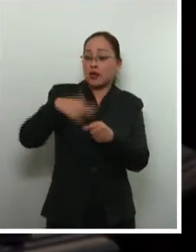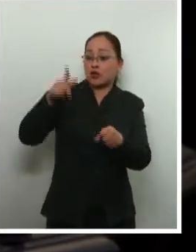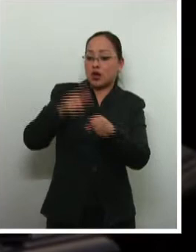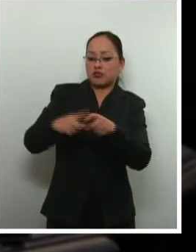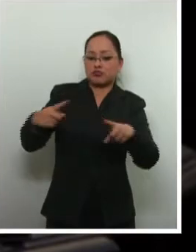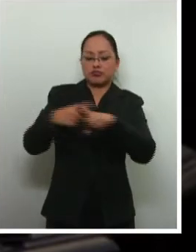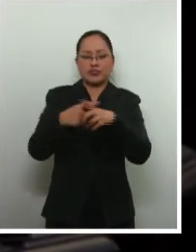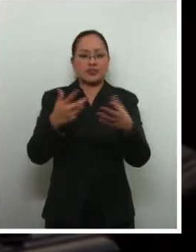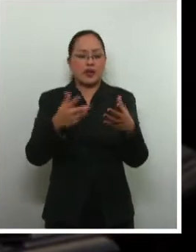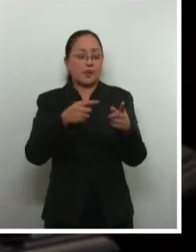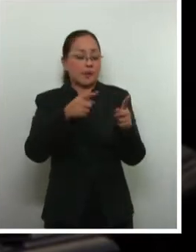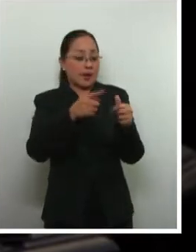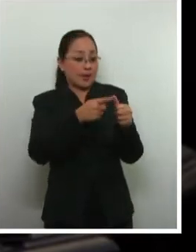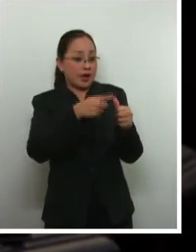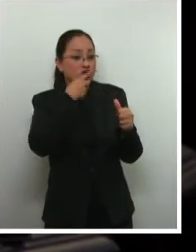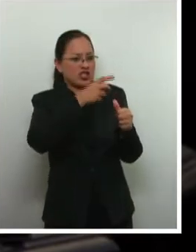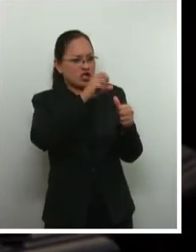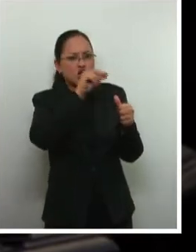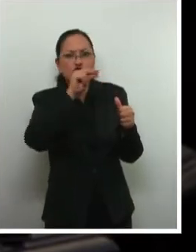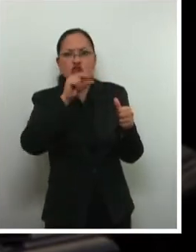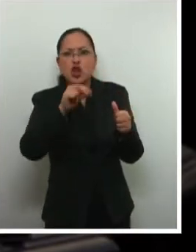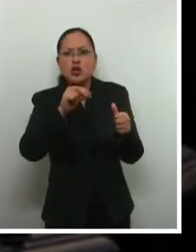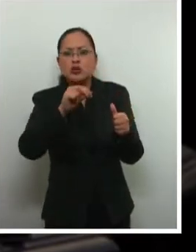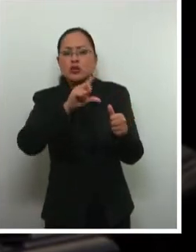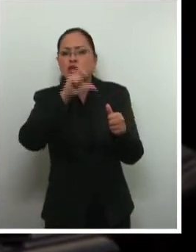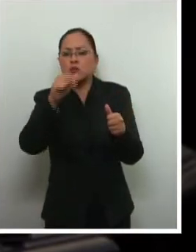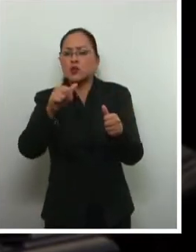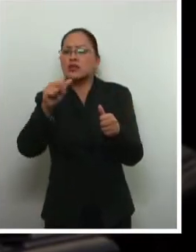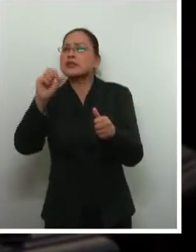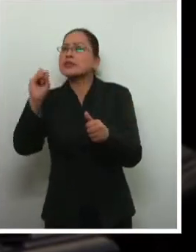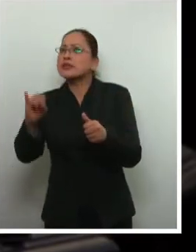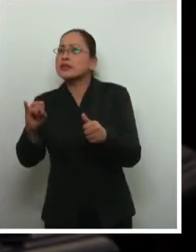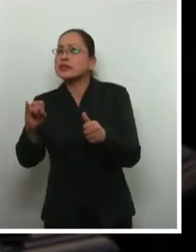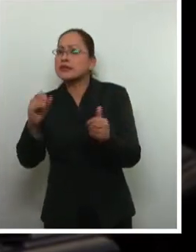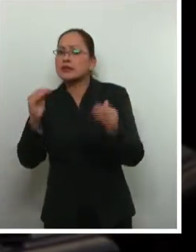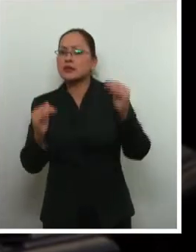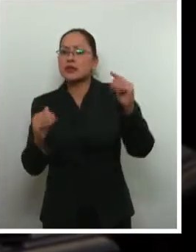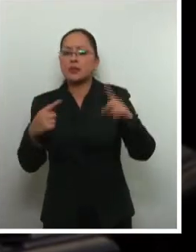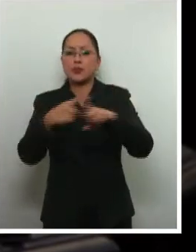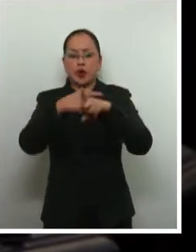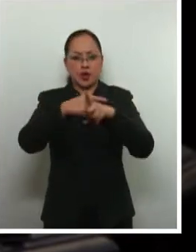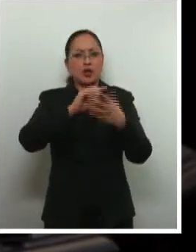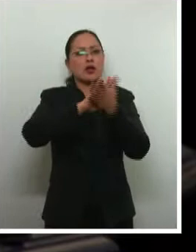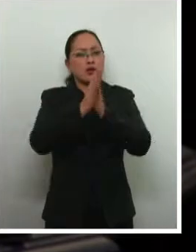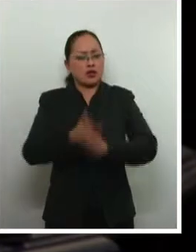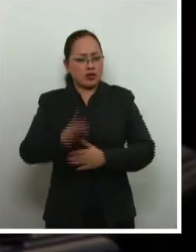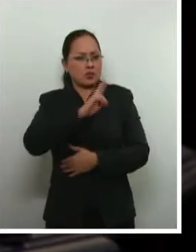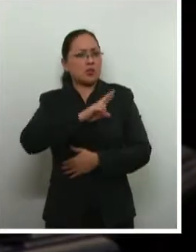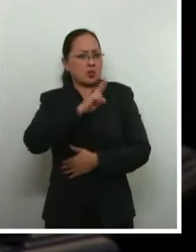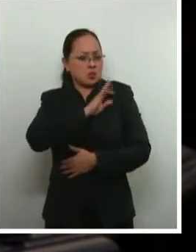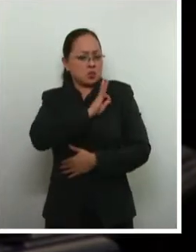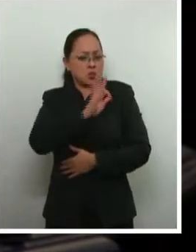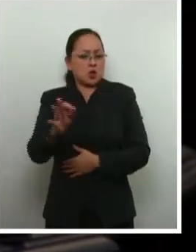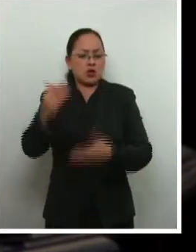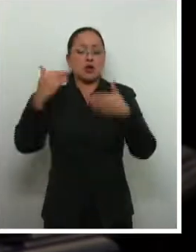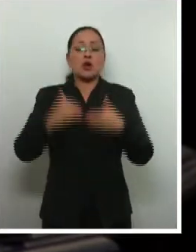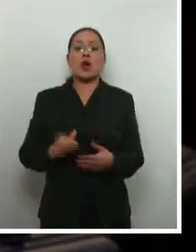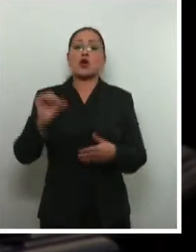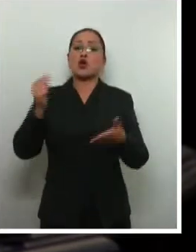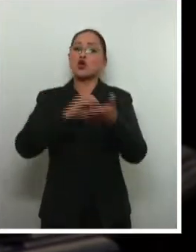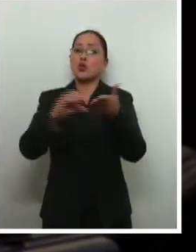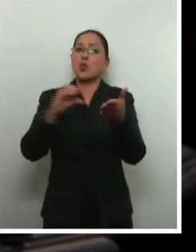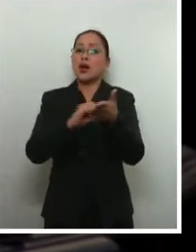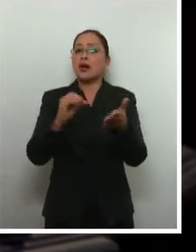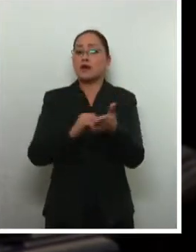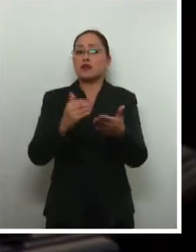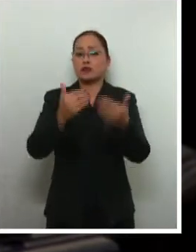naturaleza. O sea, primero dice que no y después dice que sí, se van a privatizar. Luego hay otro párrafo,